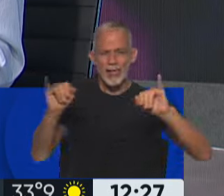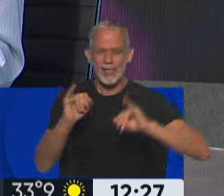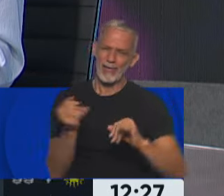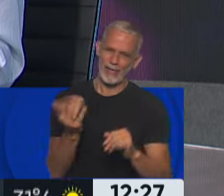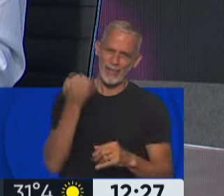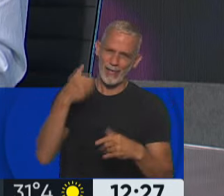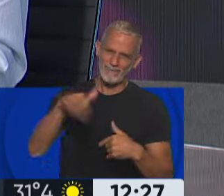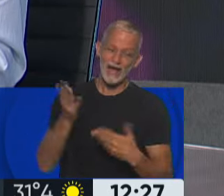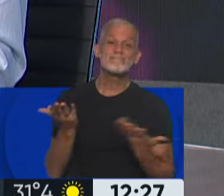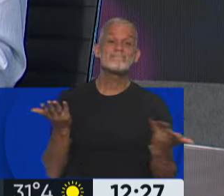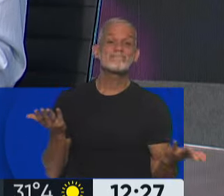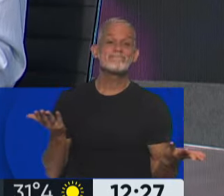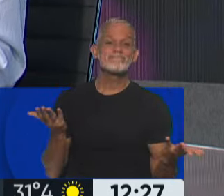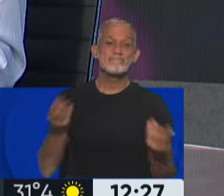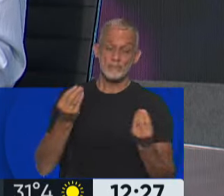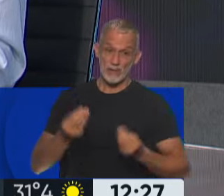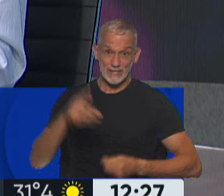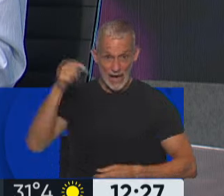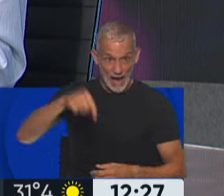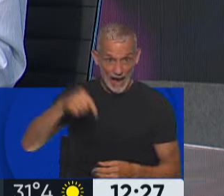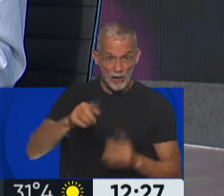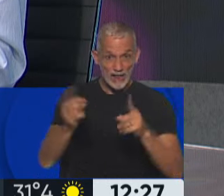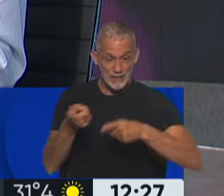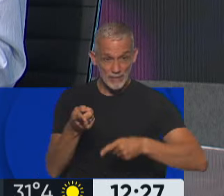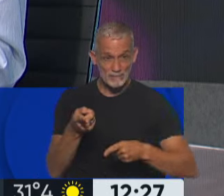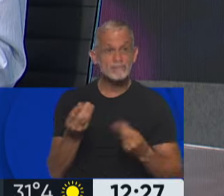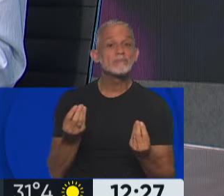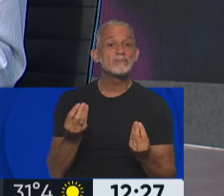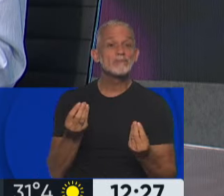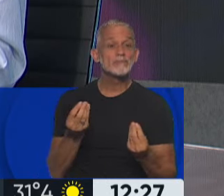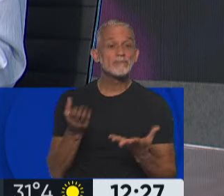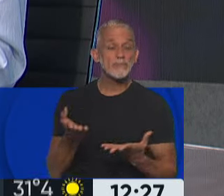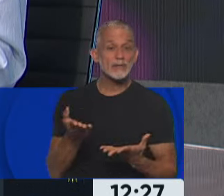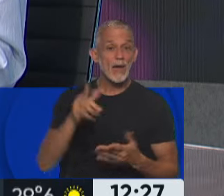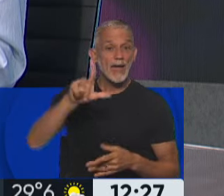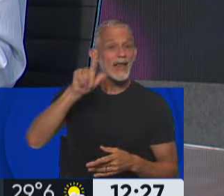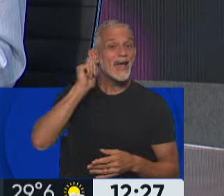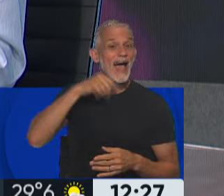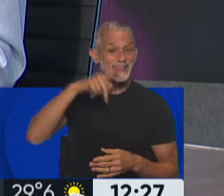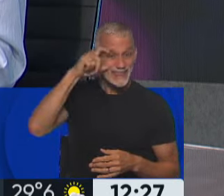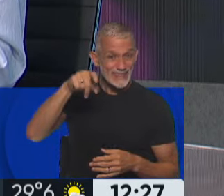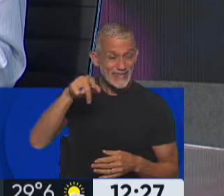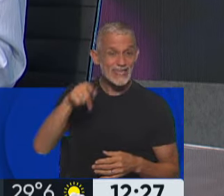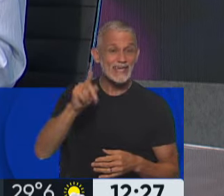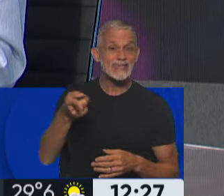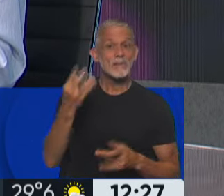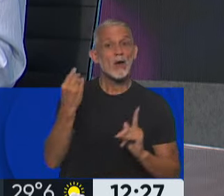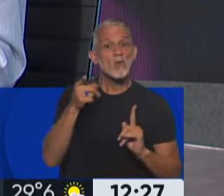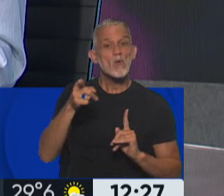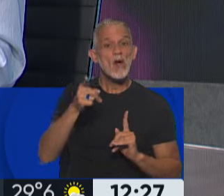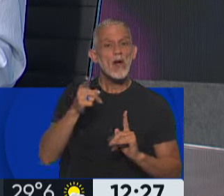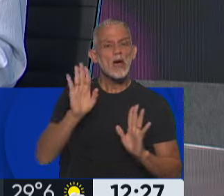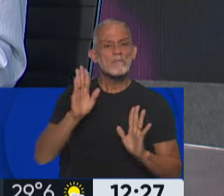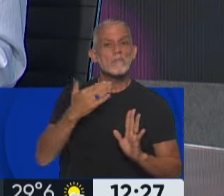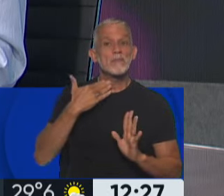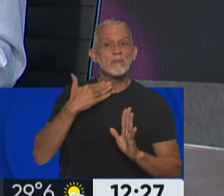para lo que se viene ahora entra también en este juego Aparentemente elegante con un deseo de